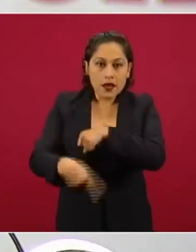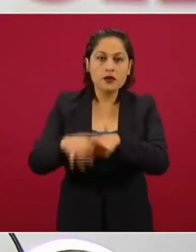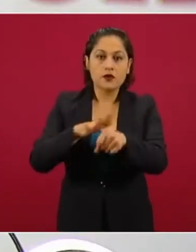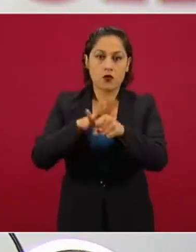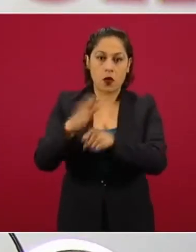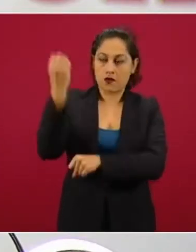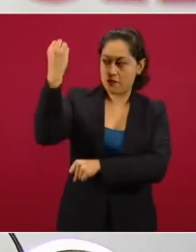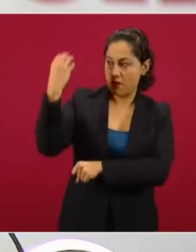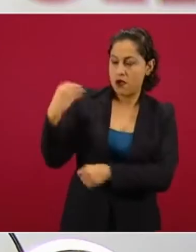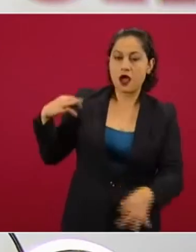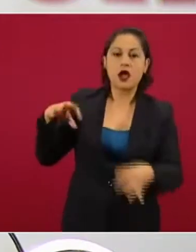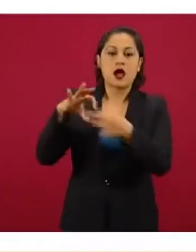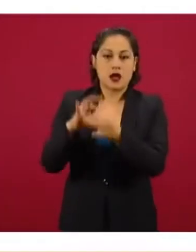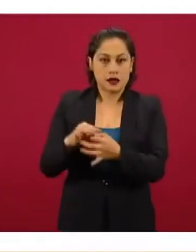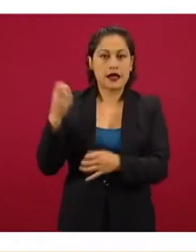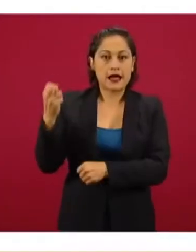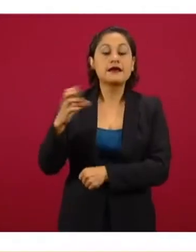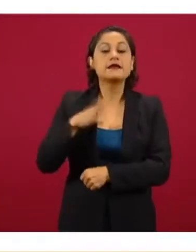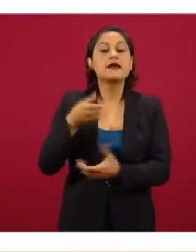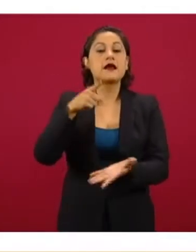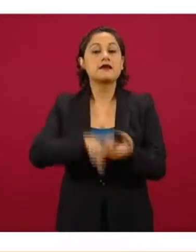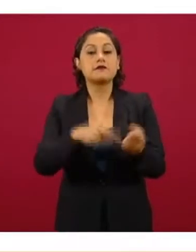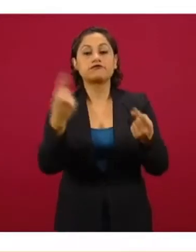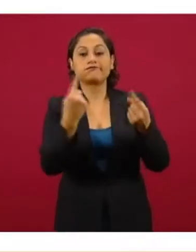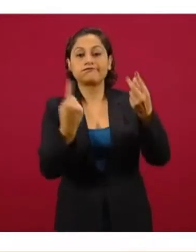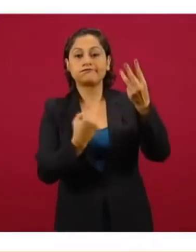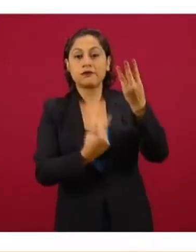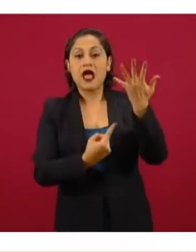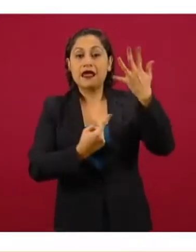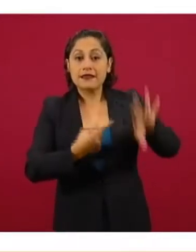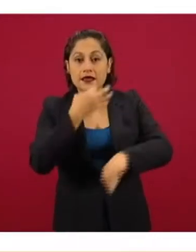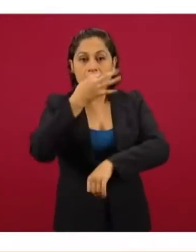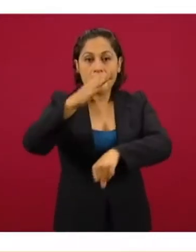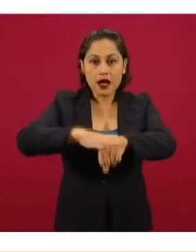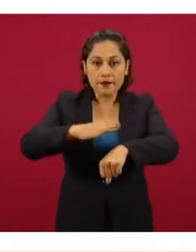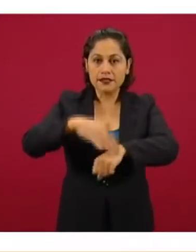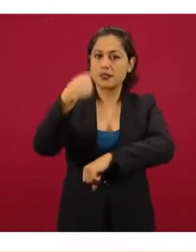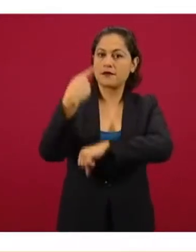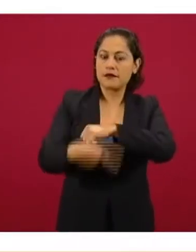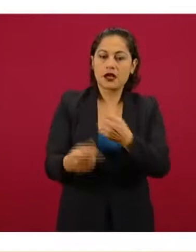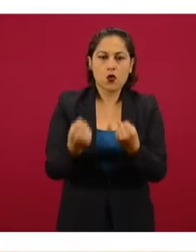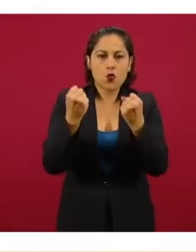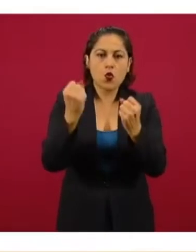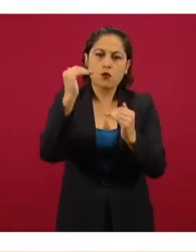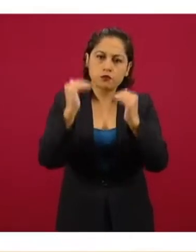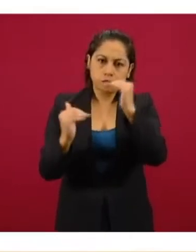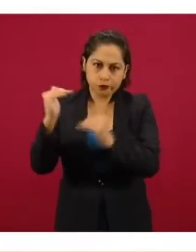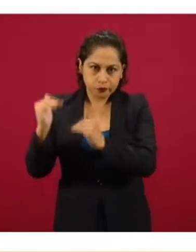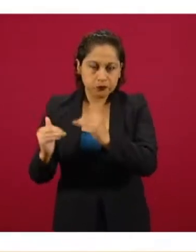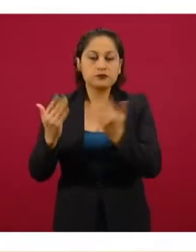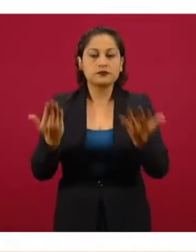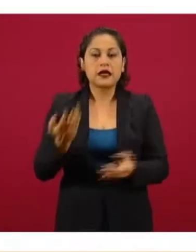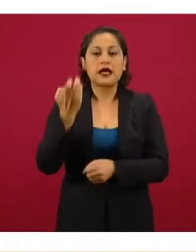las semanas, se utilizan 10 indicadores que van marcando cómo está ocurriendo la intensidad epidémica, la capacidad